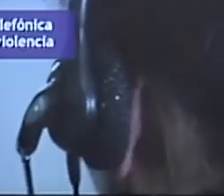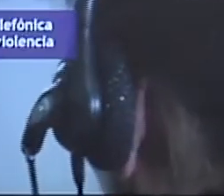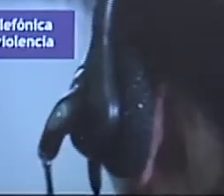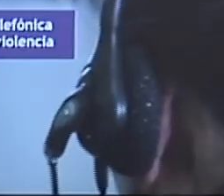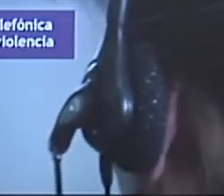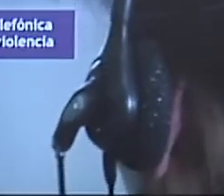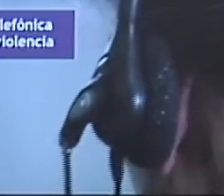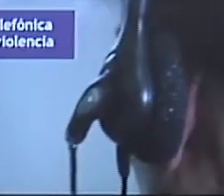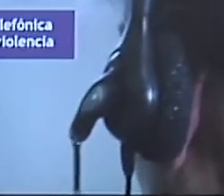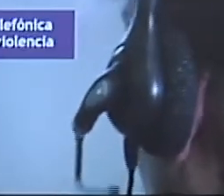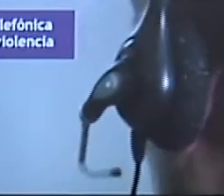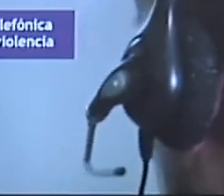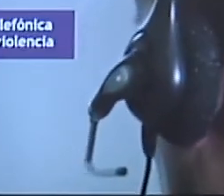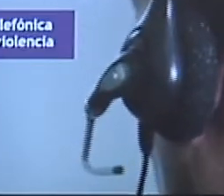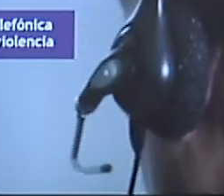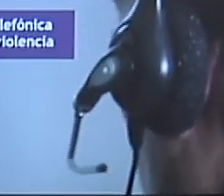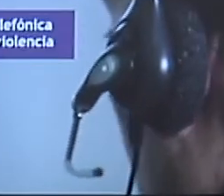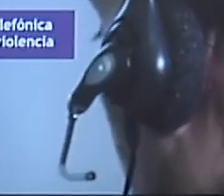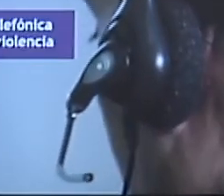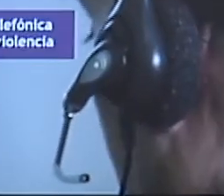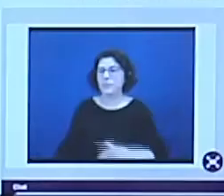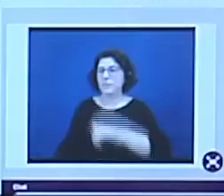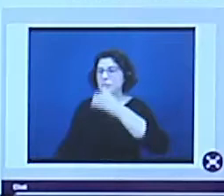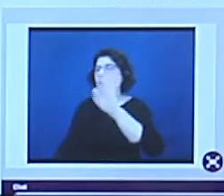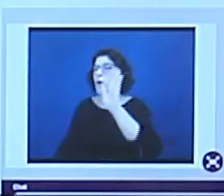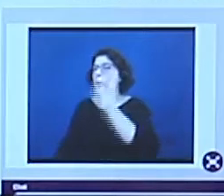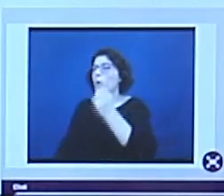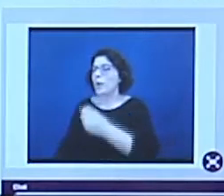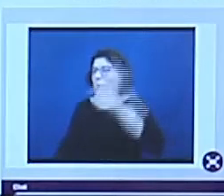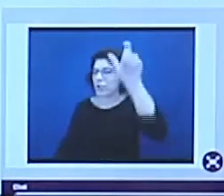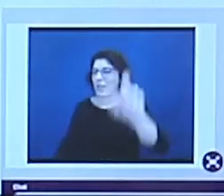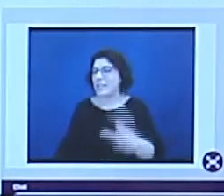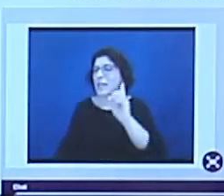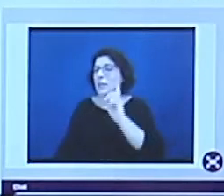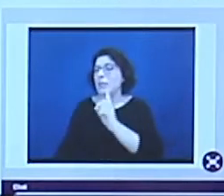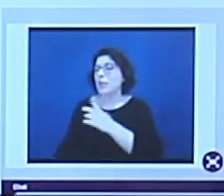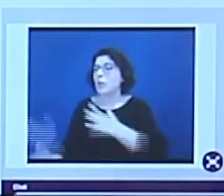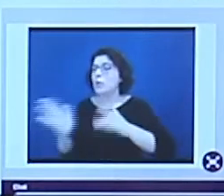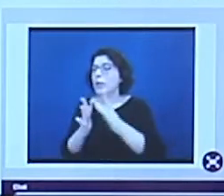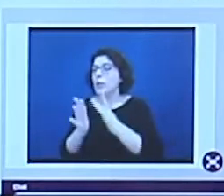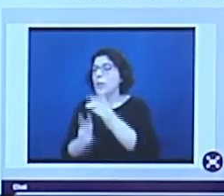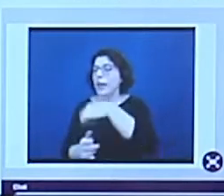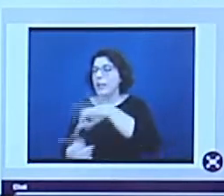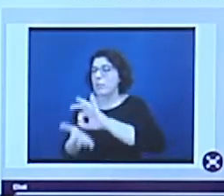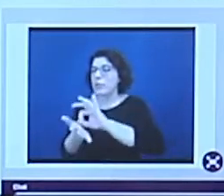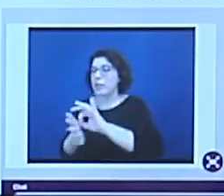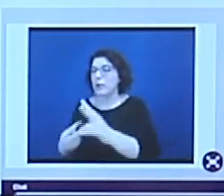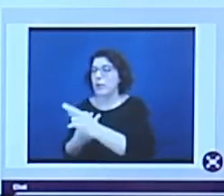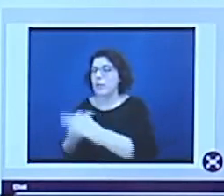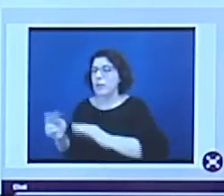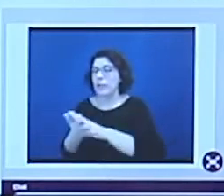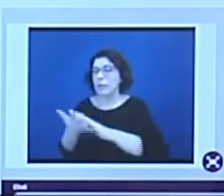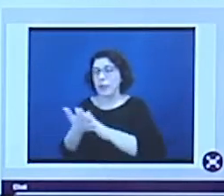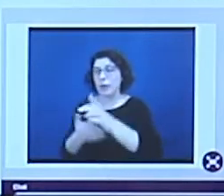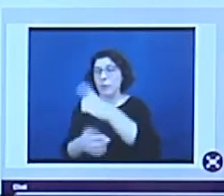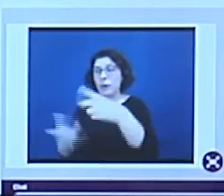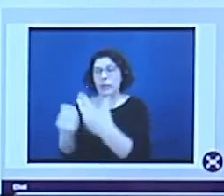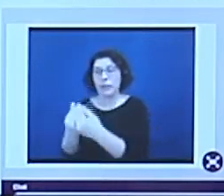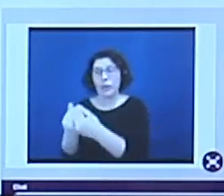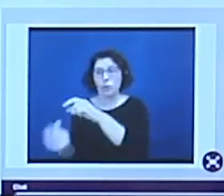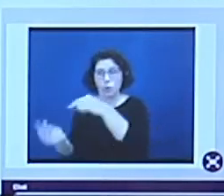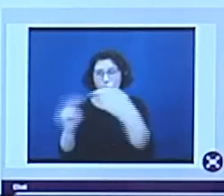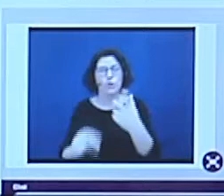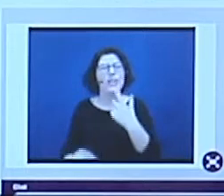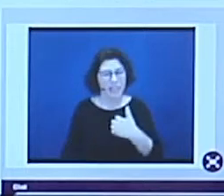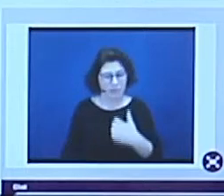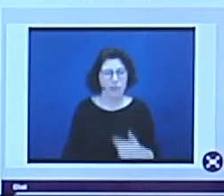Emakumentzako arreta zerbitzua, servicio de atención a la mujer. Hola, buenos días. Mira, tengo una mujer sorda que ha llamado al servicio de videointerpretación para